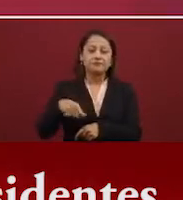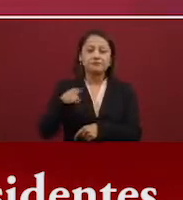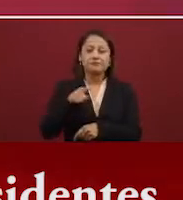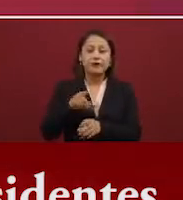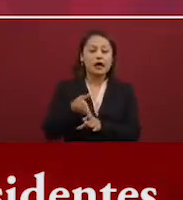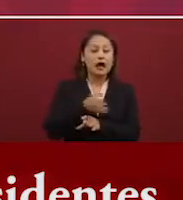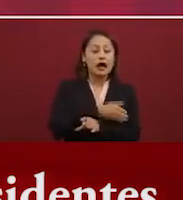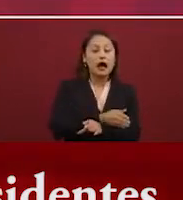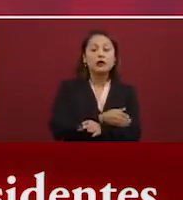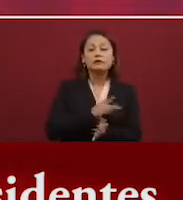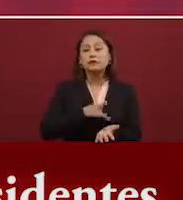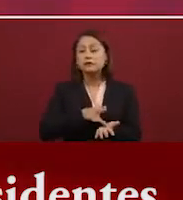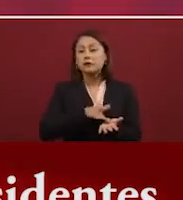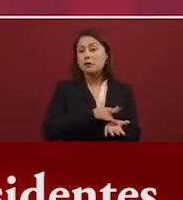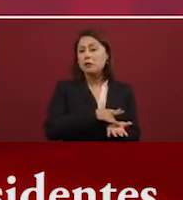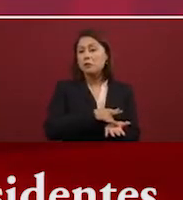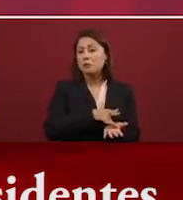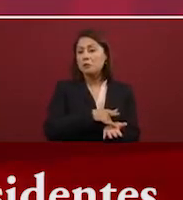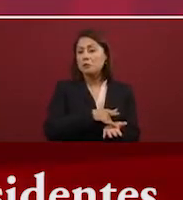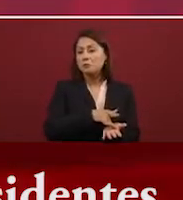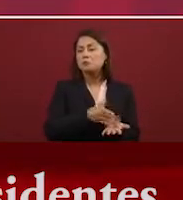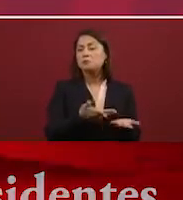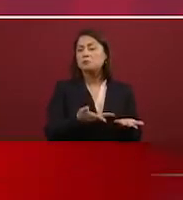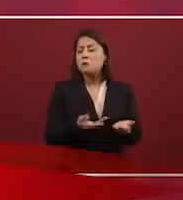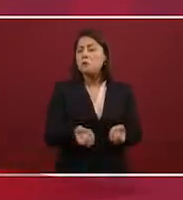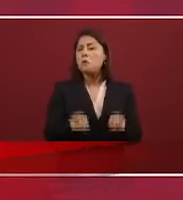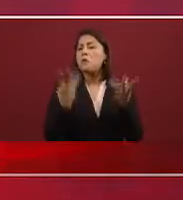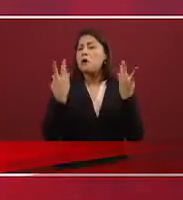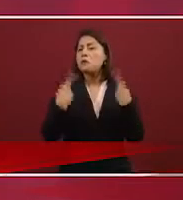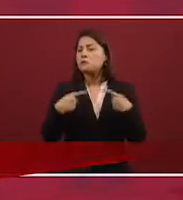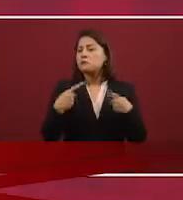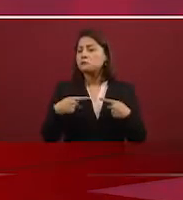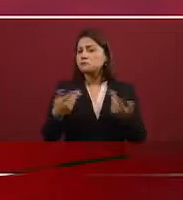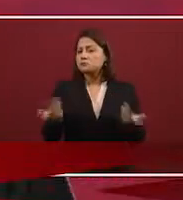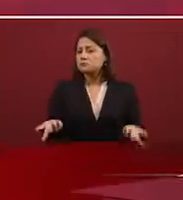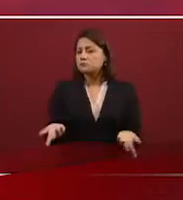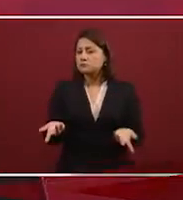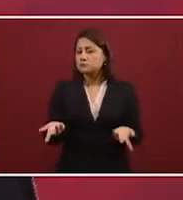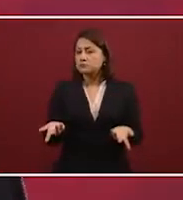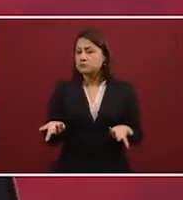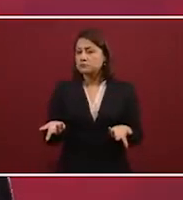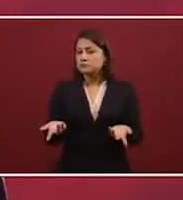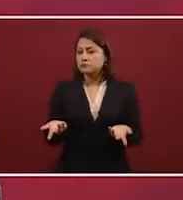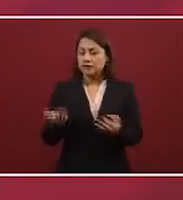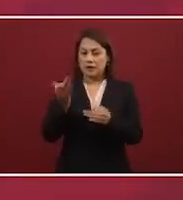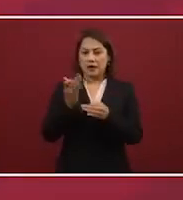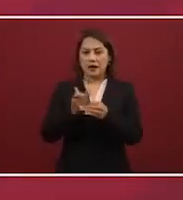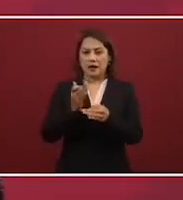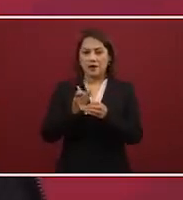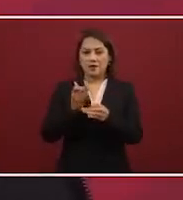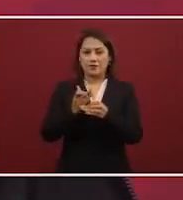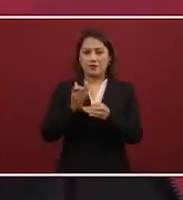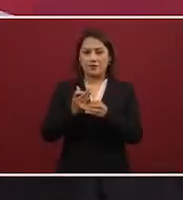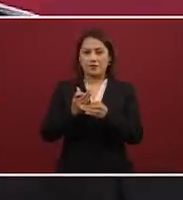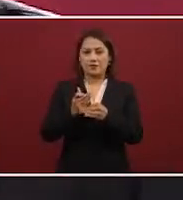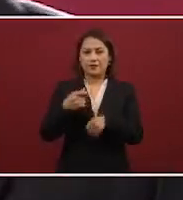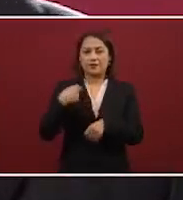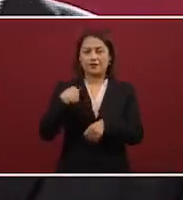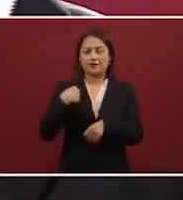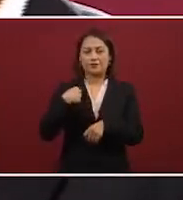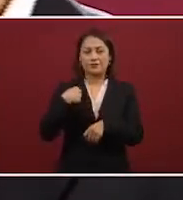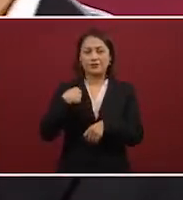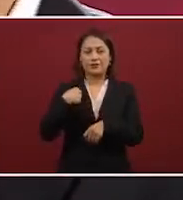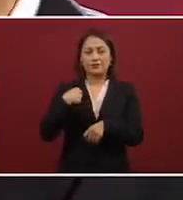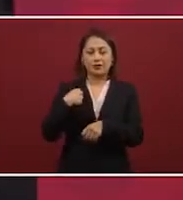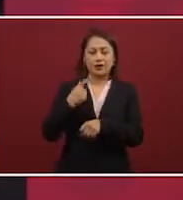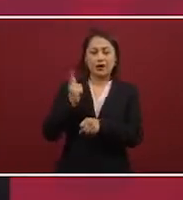periodo neoliberal, los mexicanos debemos mirar hacia adelante, no anclarnos en el pasado, a menos que el pueblo decida otra